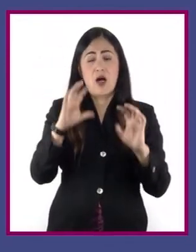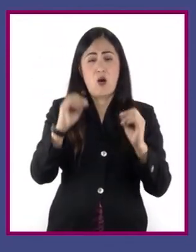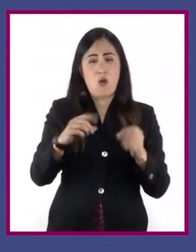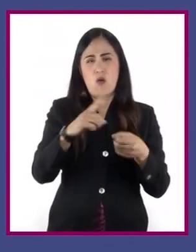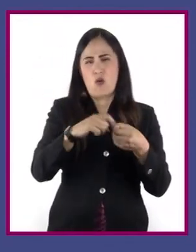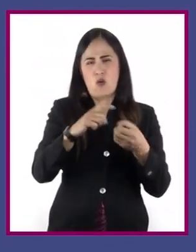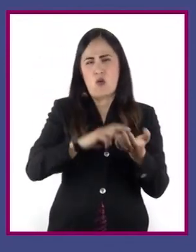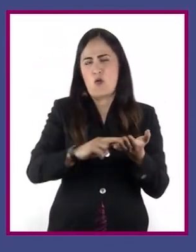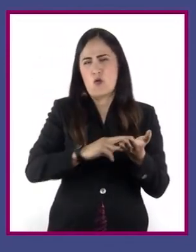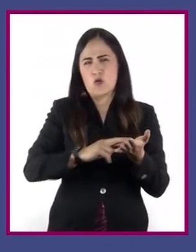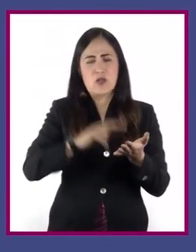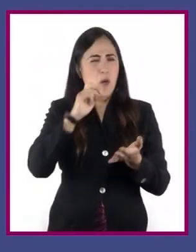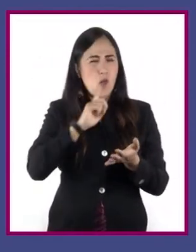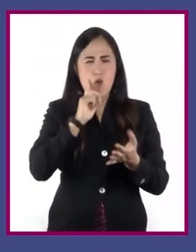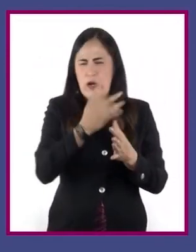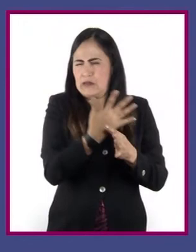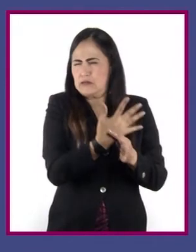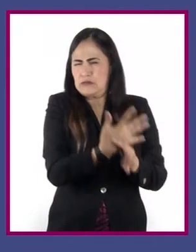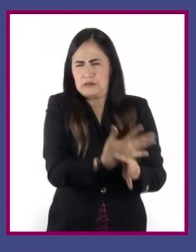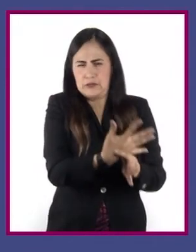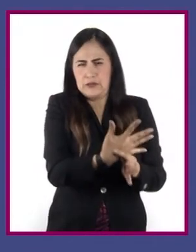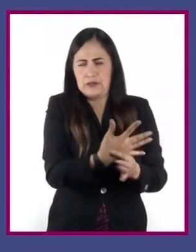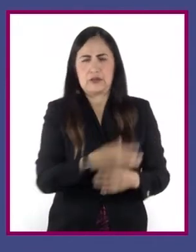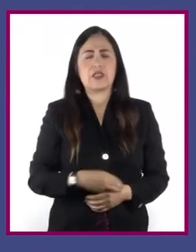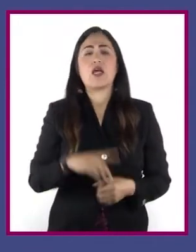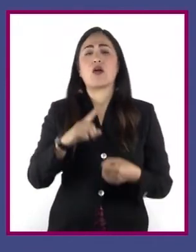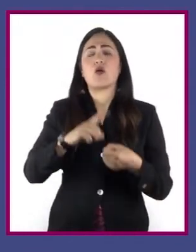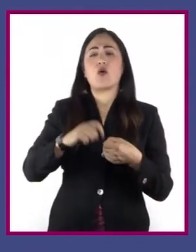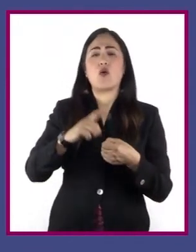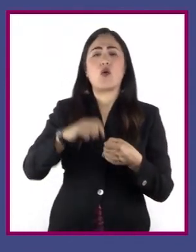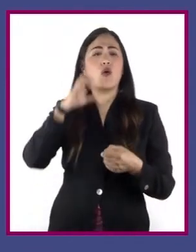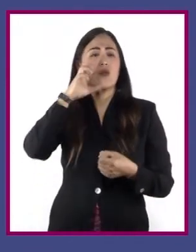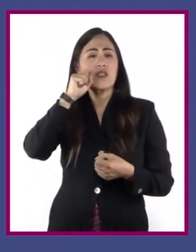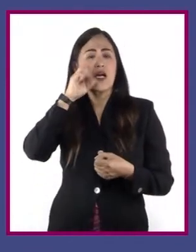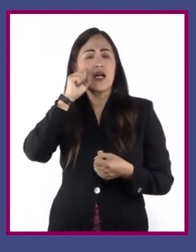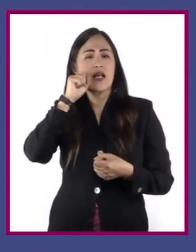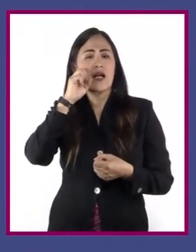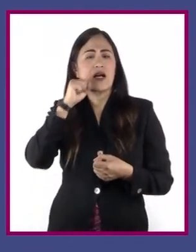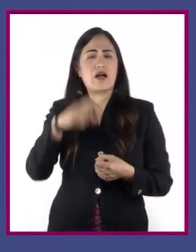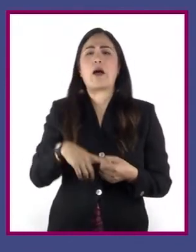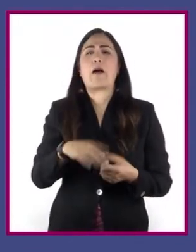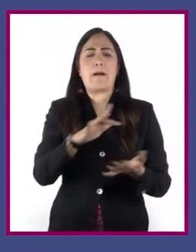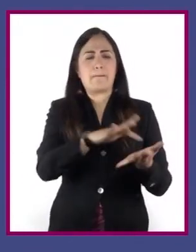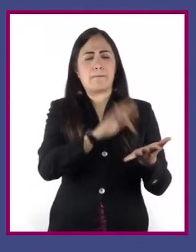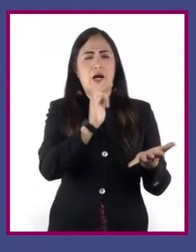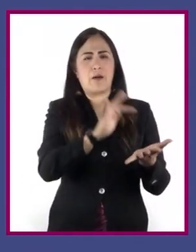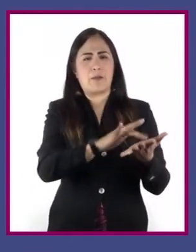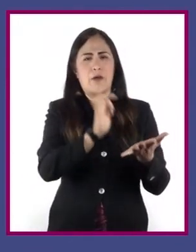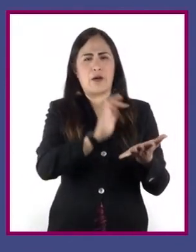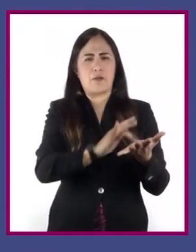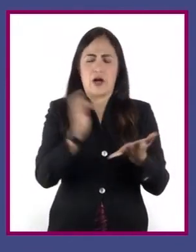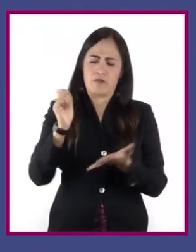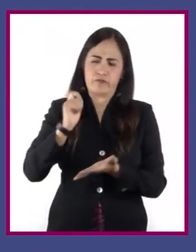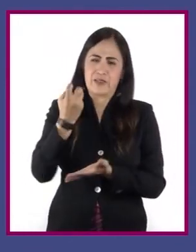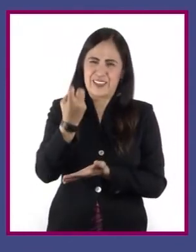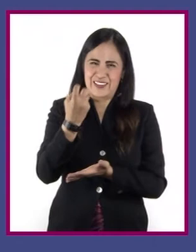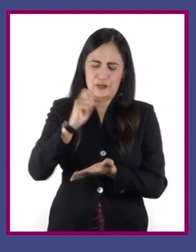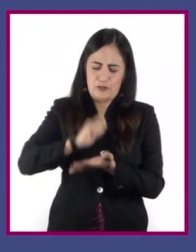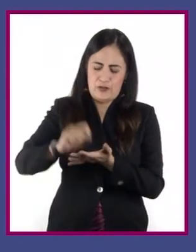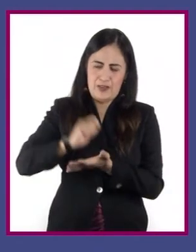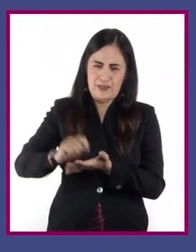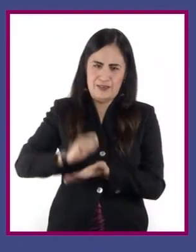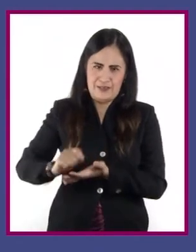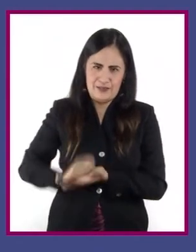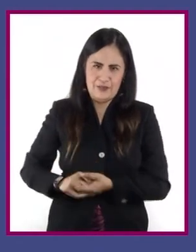las dijo la atleta, y lo que está en anaranjado es el parafraseo que usted hizo de lo que ella